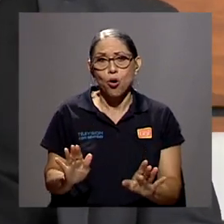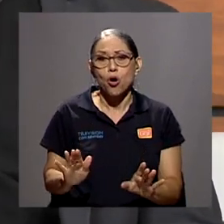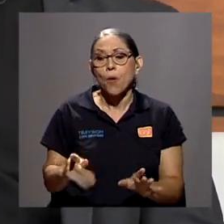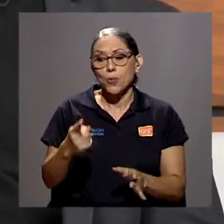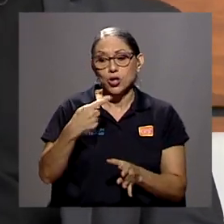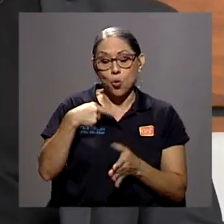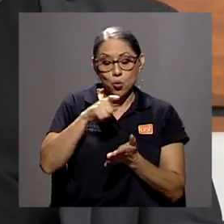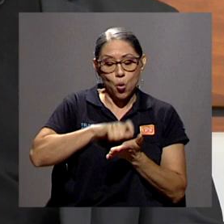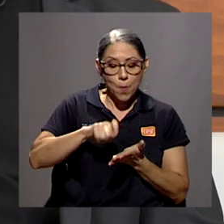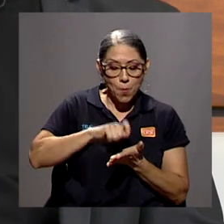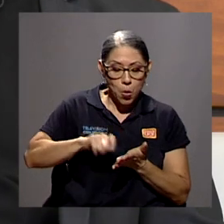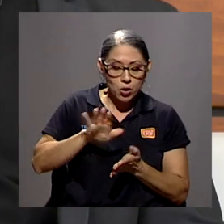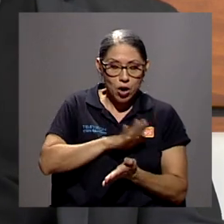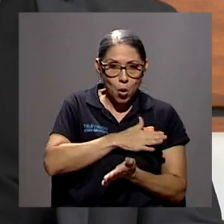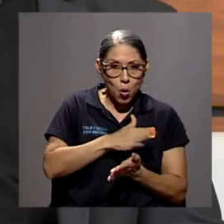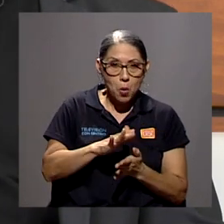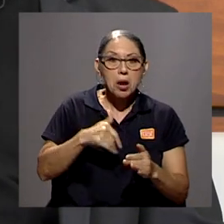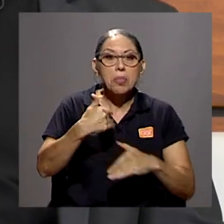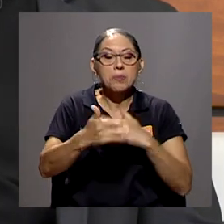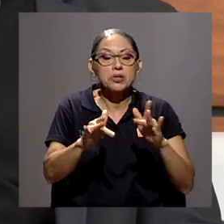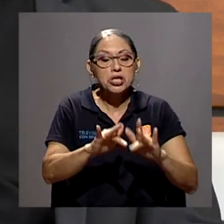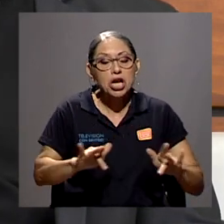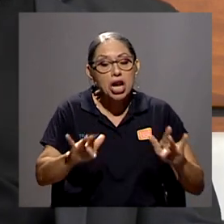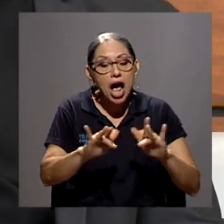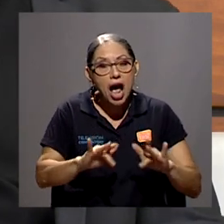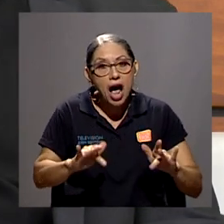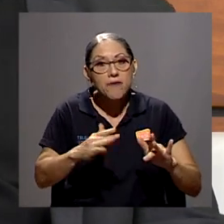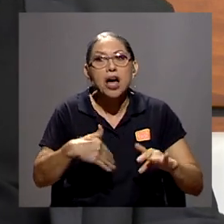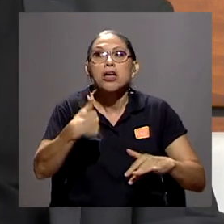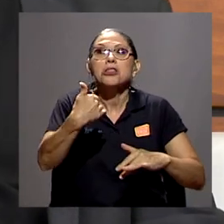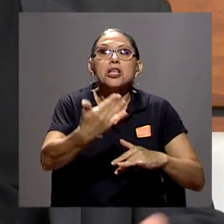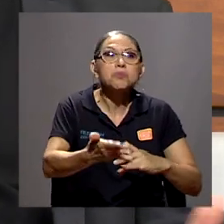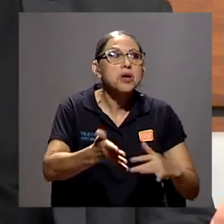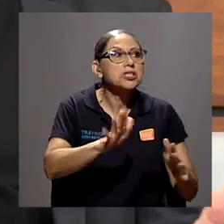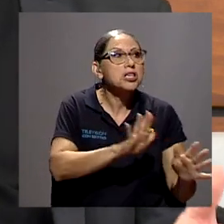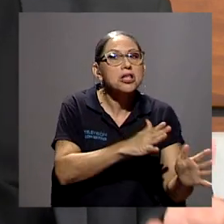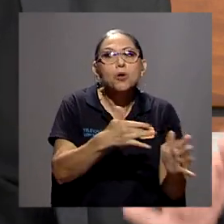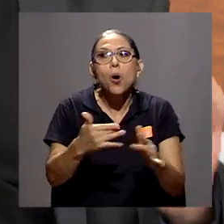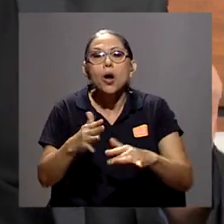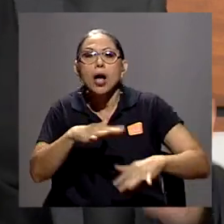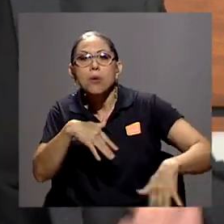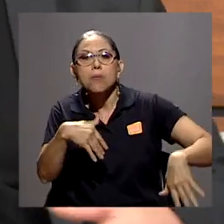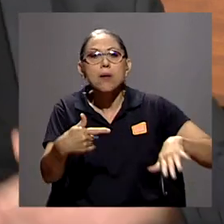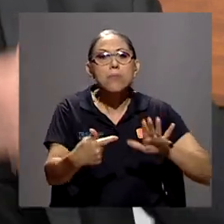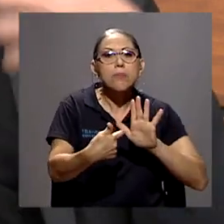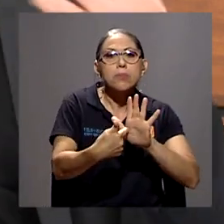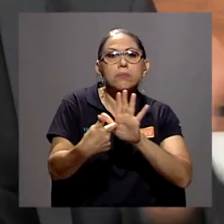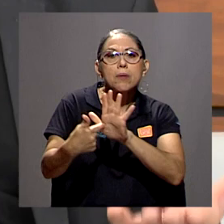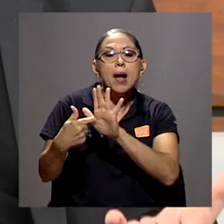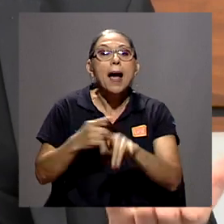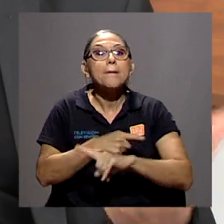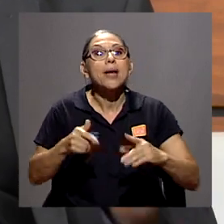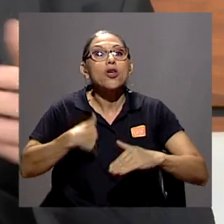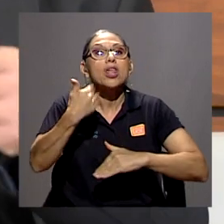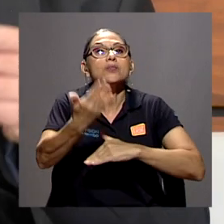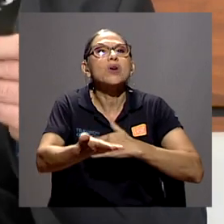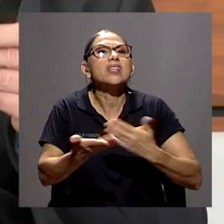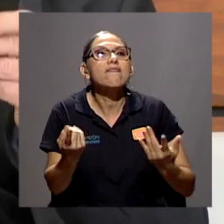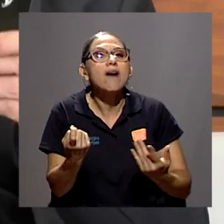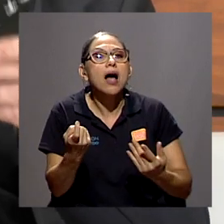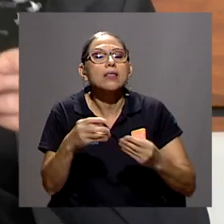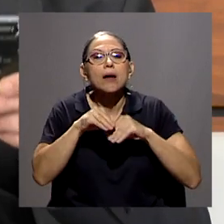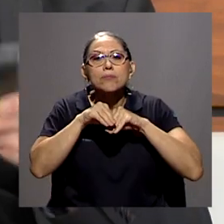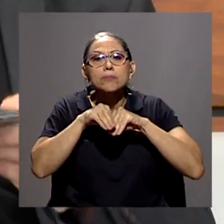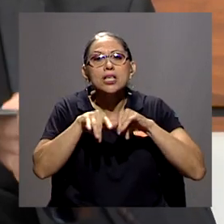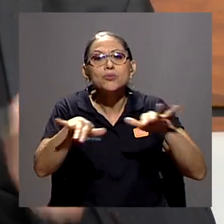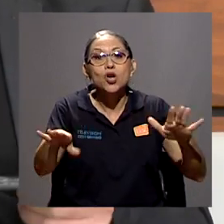compone una obra se graba las personas la estudiase se toca se estudia etcétera etcétera pero después hay que darle difusión porque eso es como si